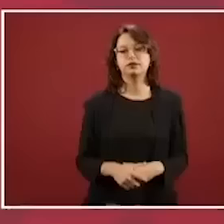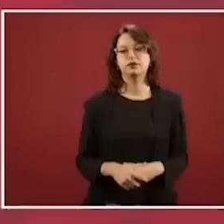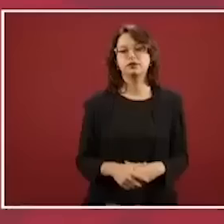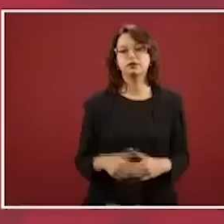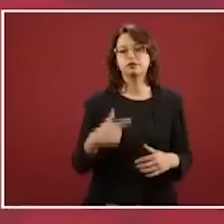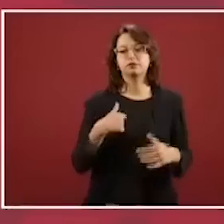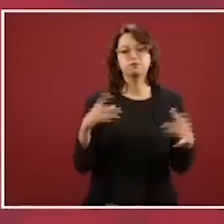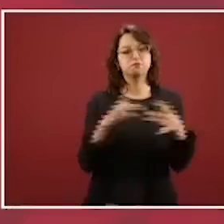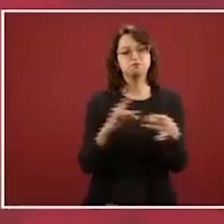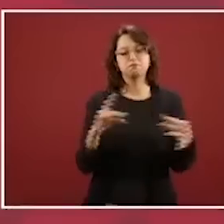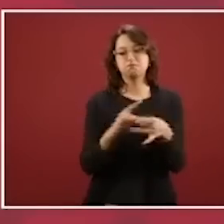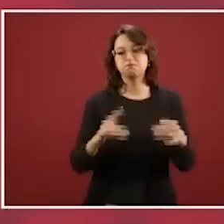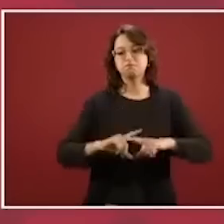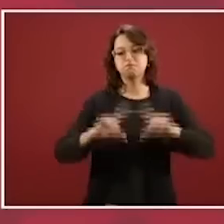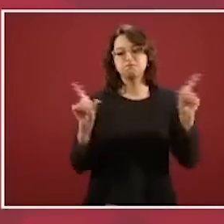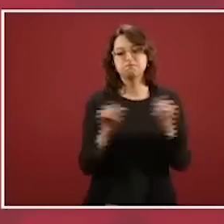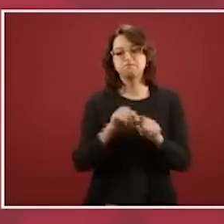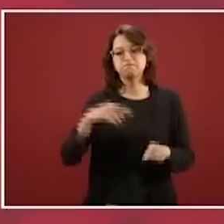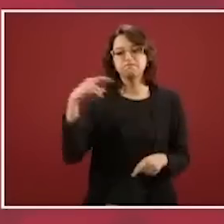rápido posible.